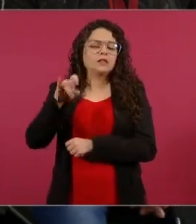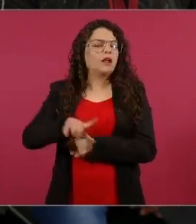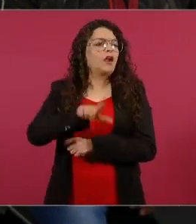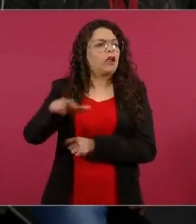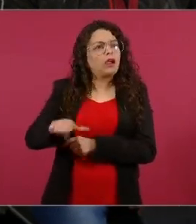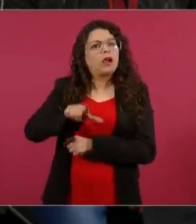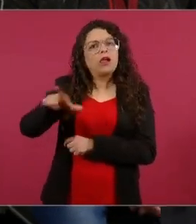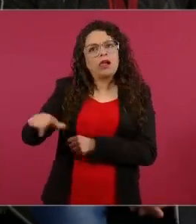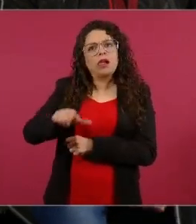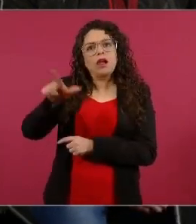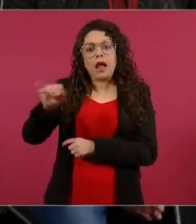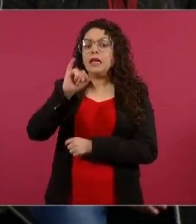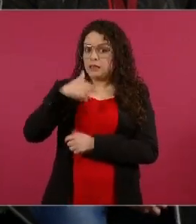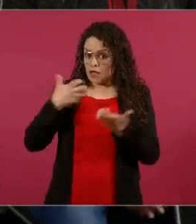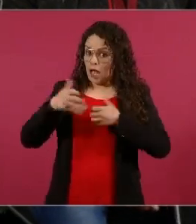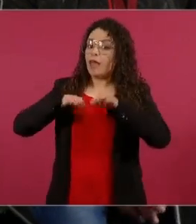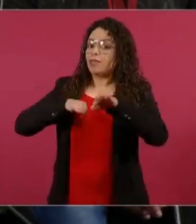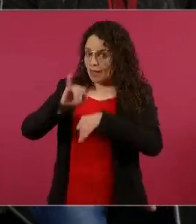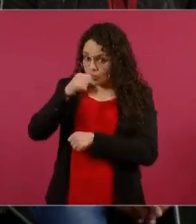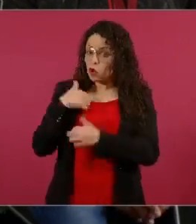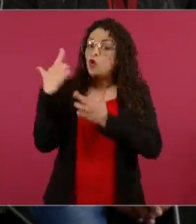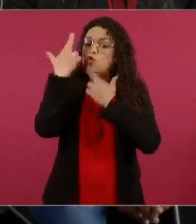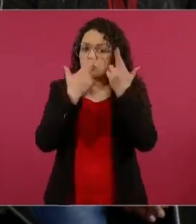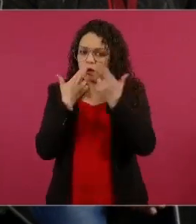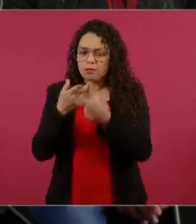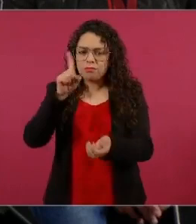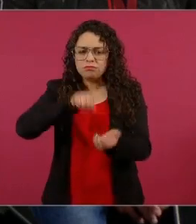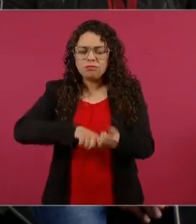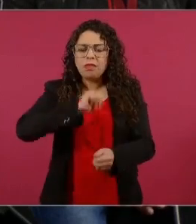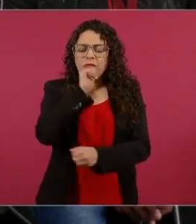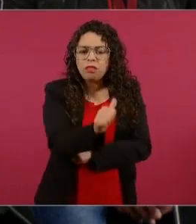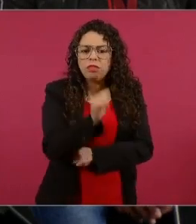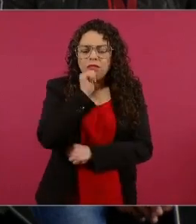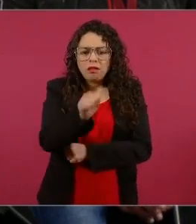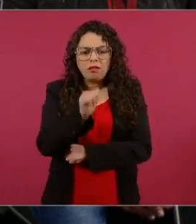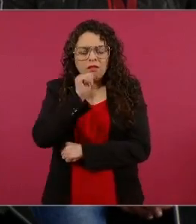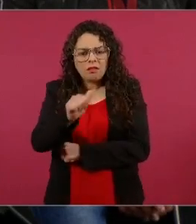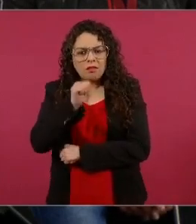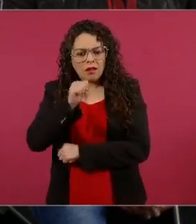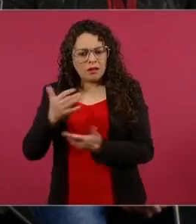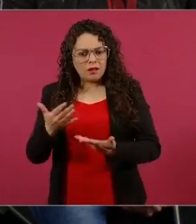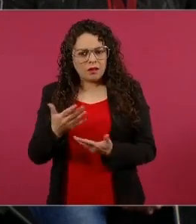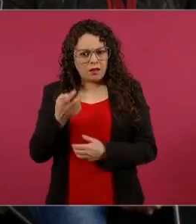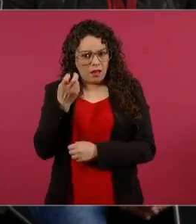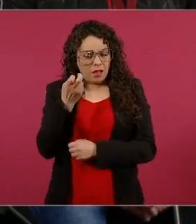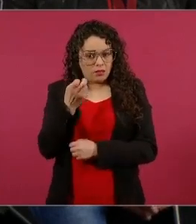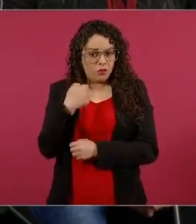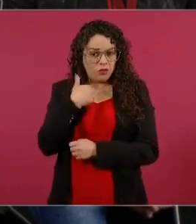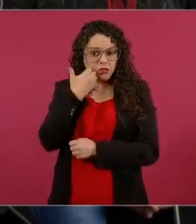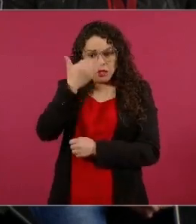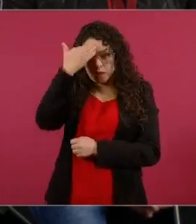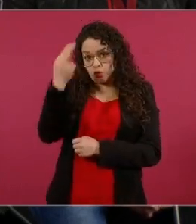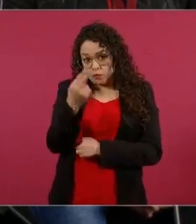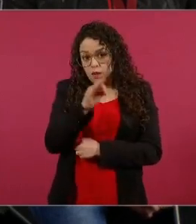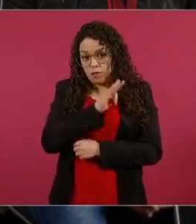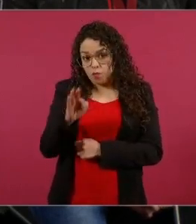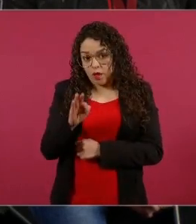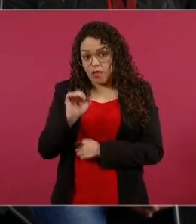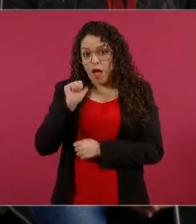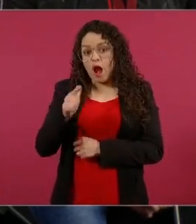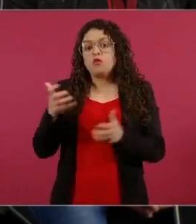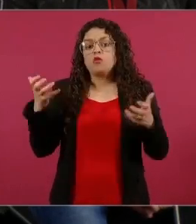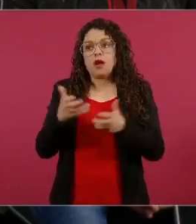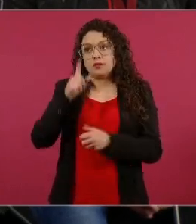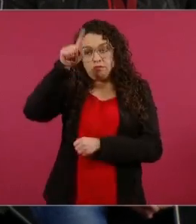hacen nada presidente Entonces pues por lo menos usted que no sé si pueda tomar eh cartas en este asunto de